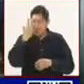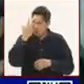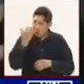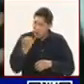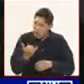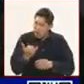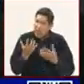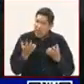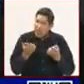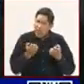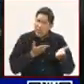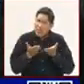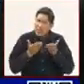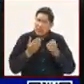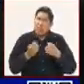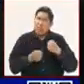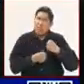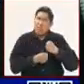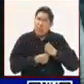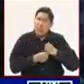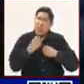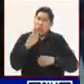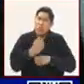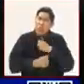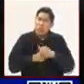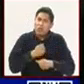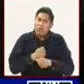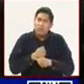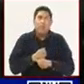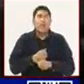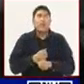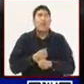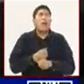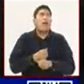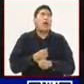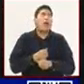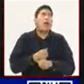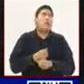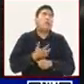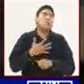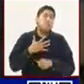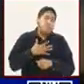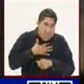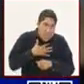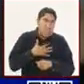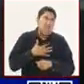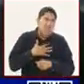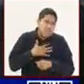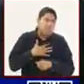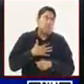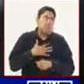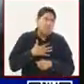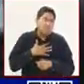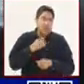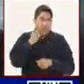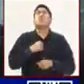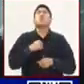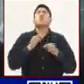qué quieres hacer el servicio militar? Bueno, más que todo por mí, ¿no? Porque es un paso